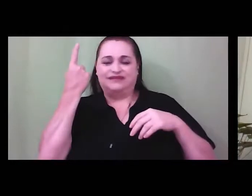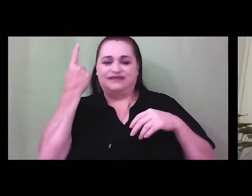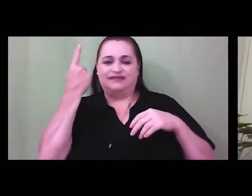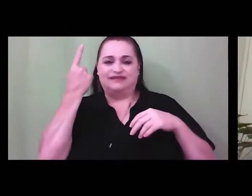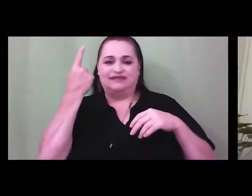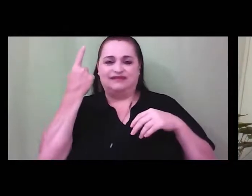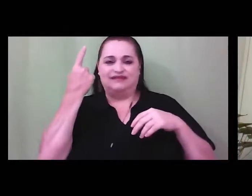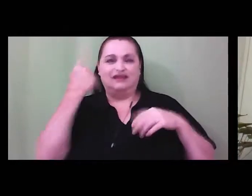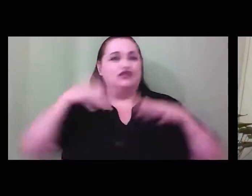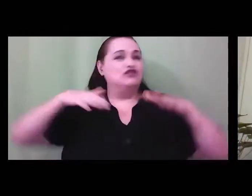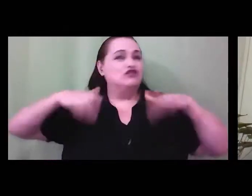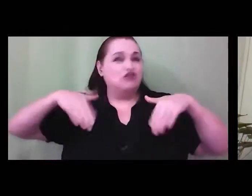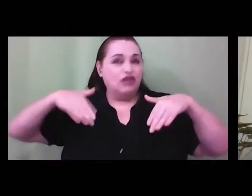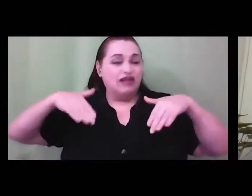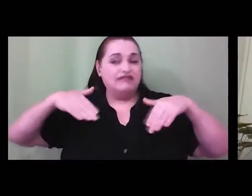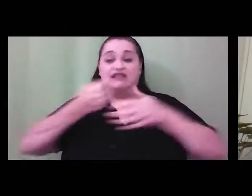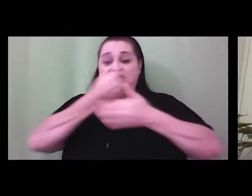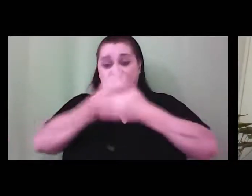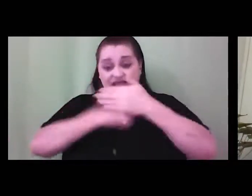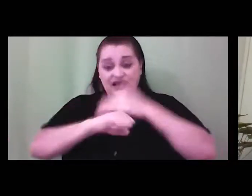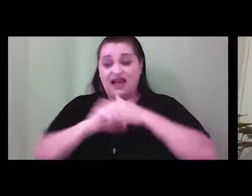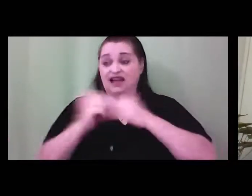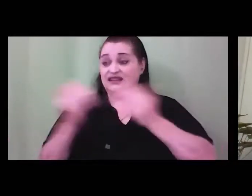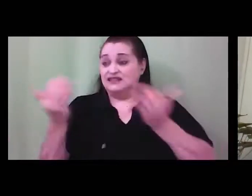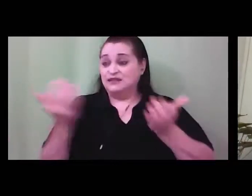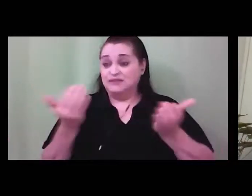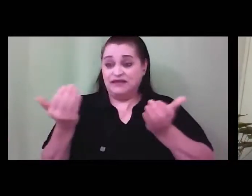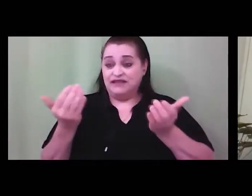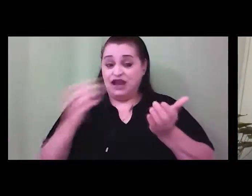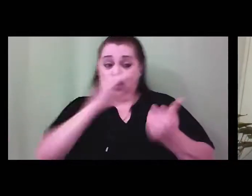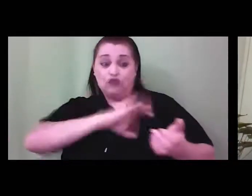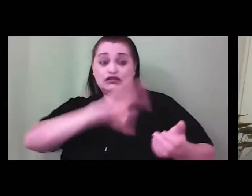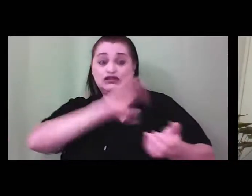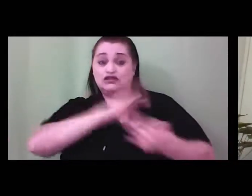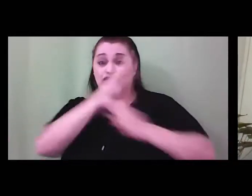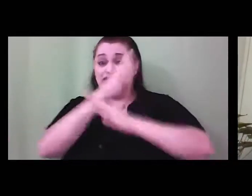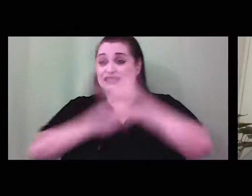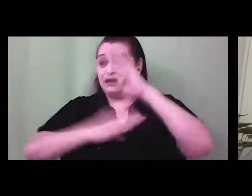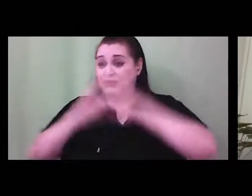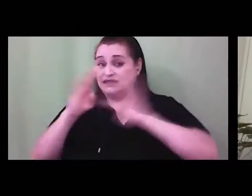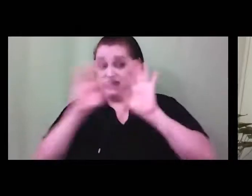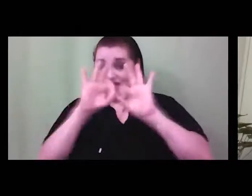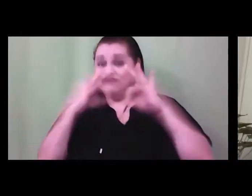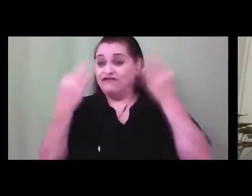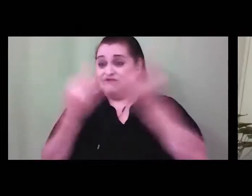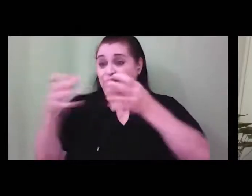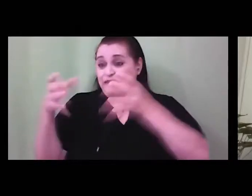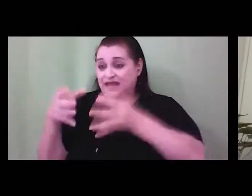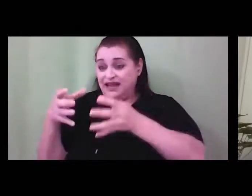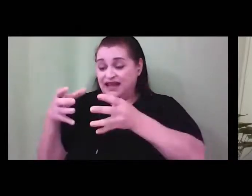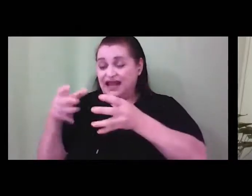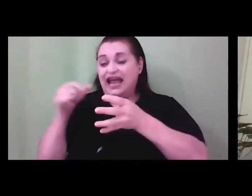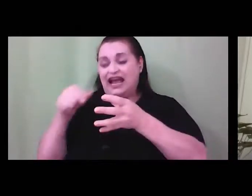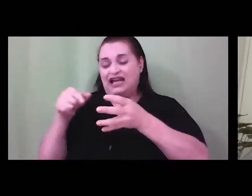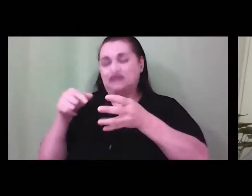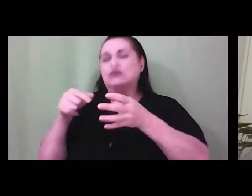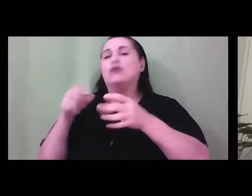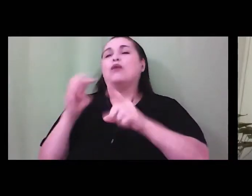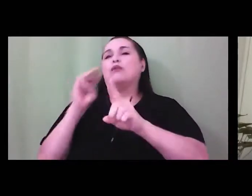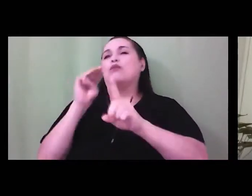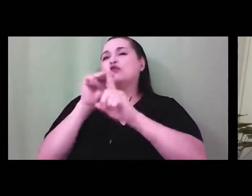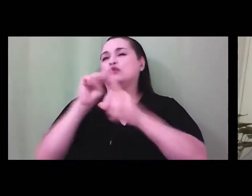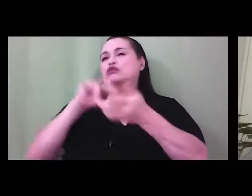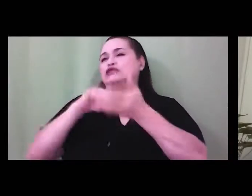donde todavía cuando nace una persona en condición de discapacidad en una familia, esto es motivo